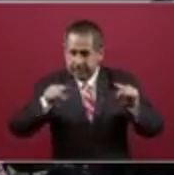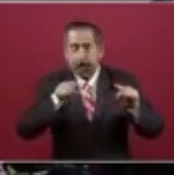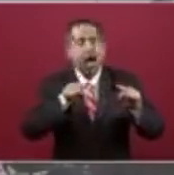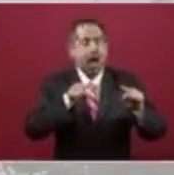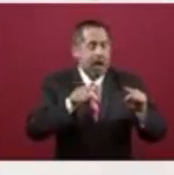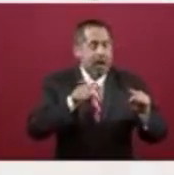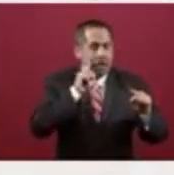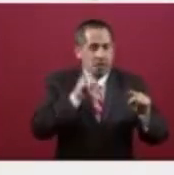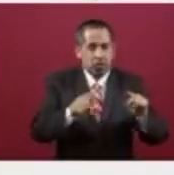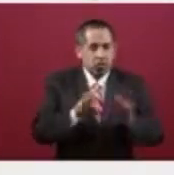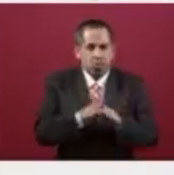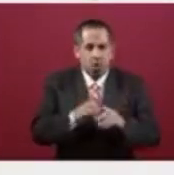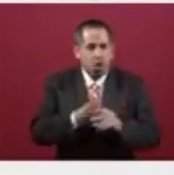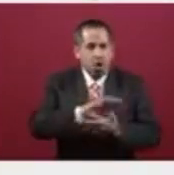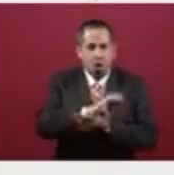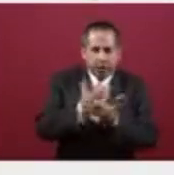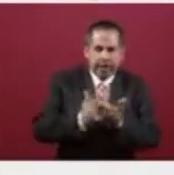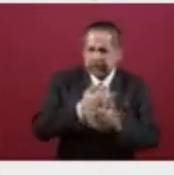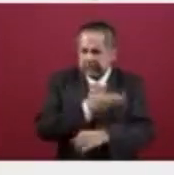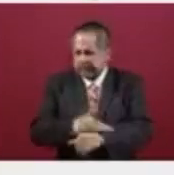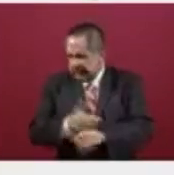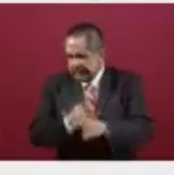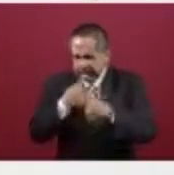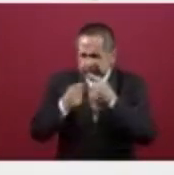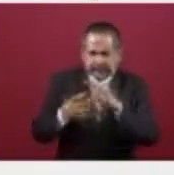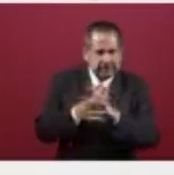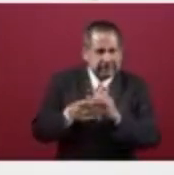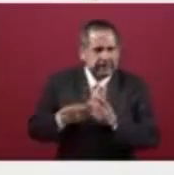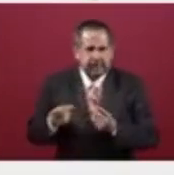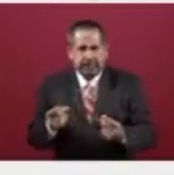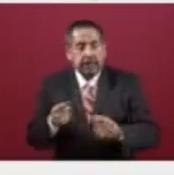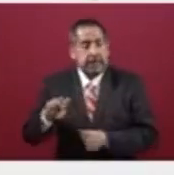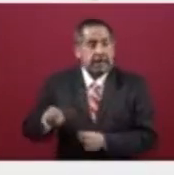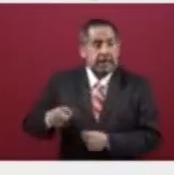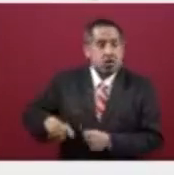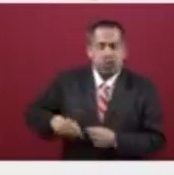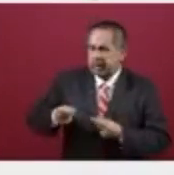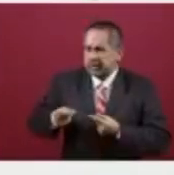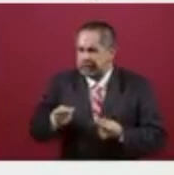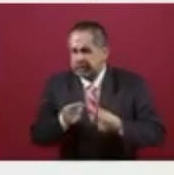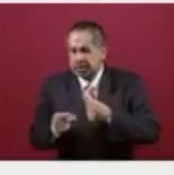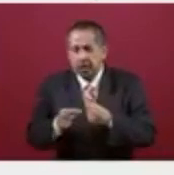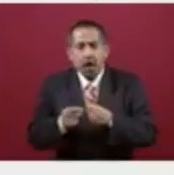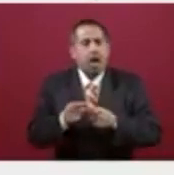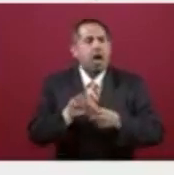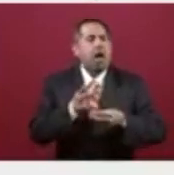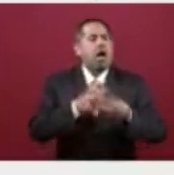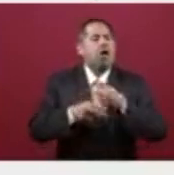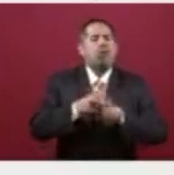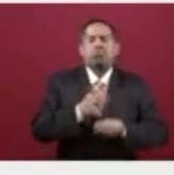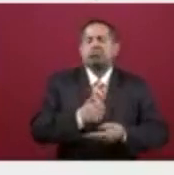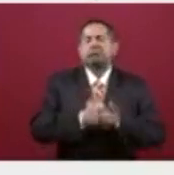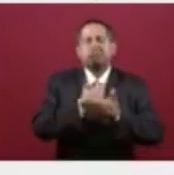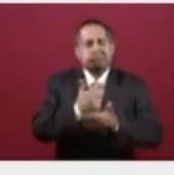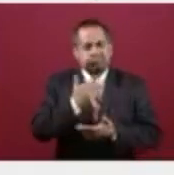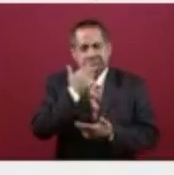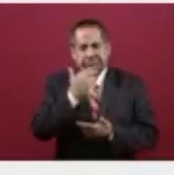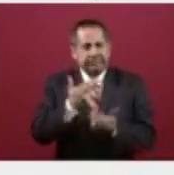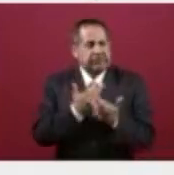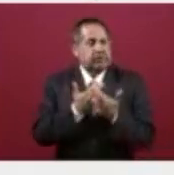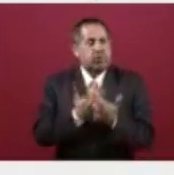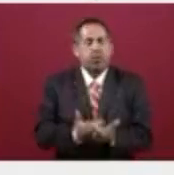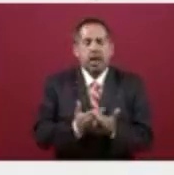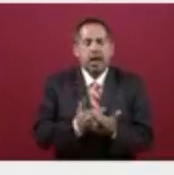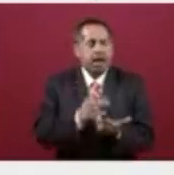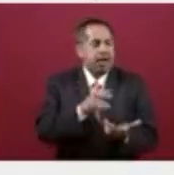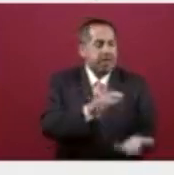el aceleramiento de las contrataciones, la agilidad en este sentido, nos permite recuperar esta